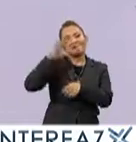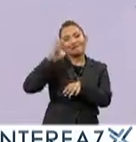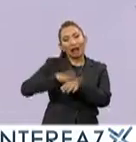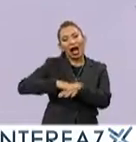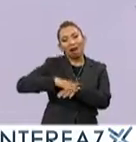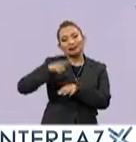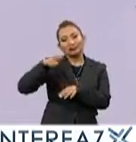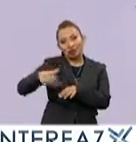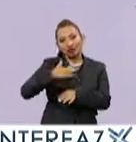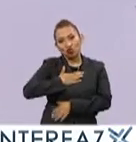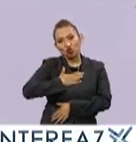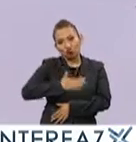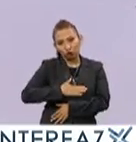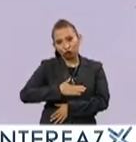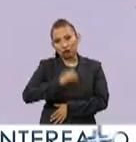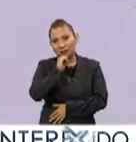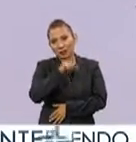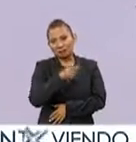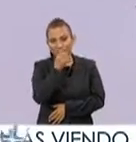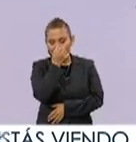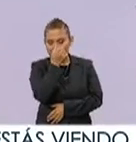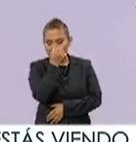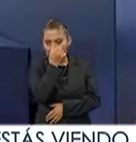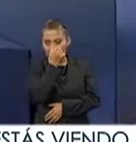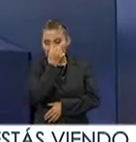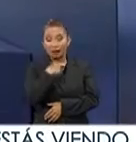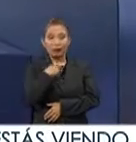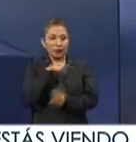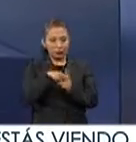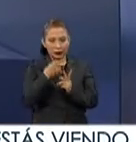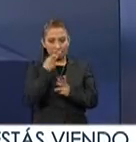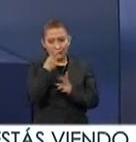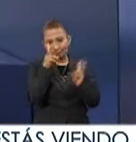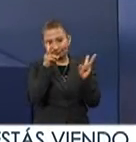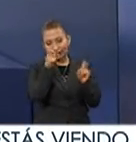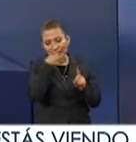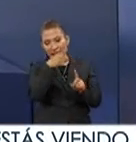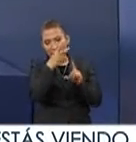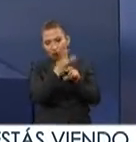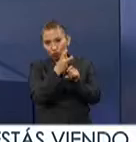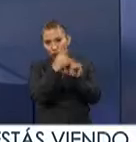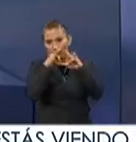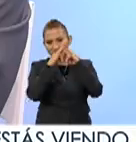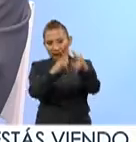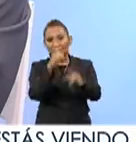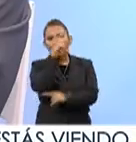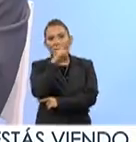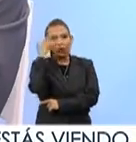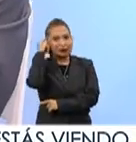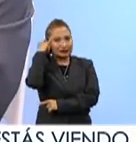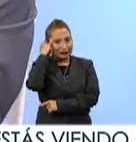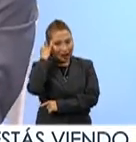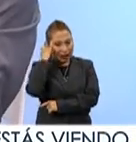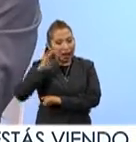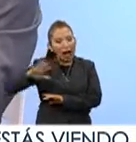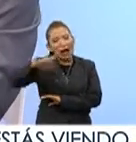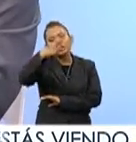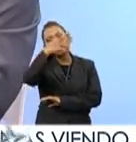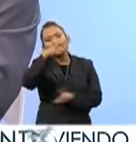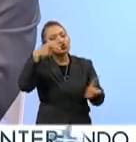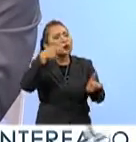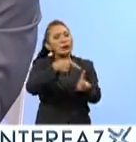más justo, además, ¿no? Bueno, vamos a empezar a hablar, si me lo permites, de esta segunda Feria de las Lenguas Indígenas, cuáles son